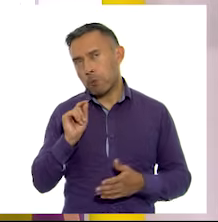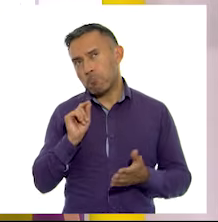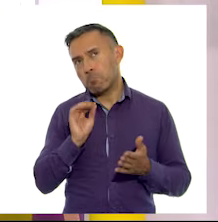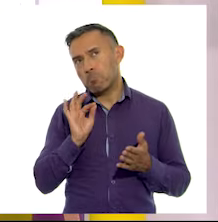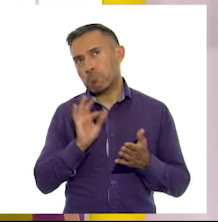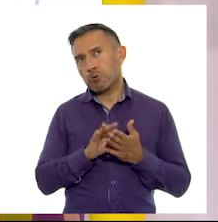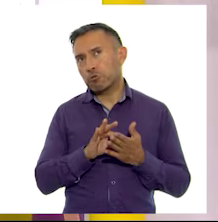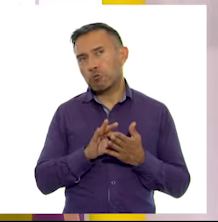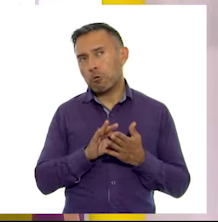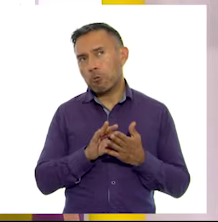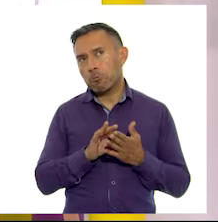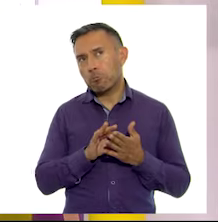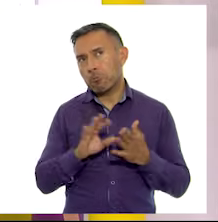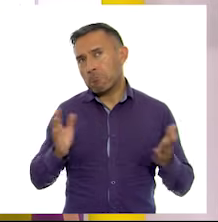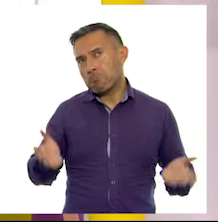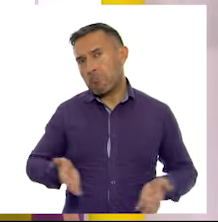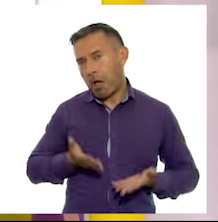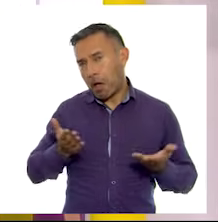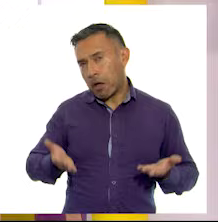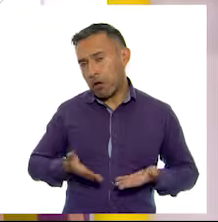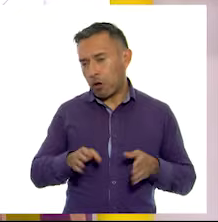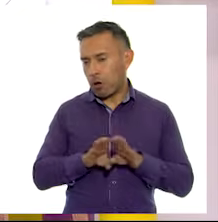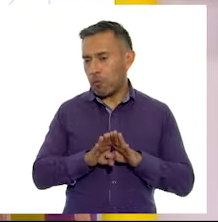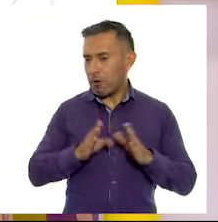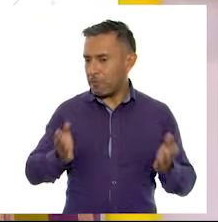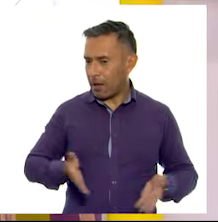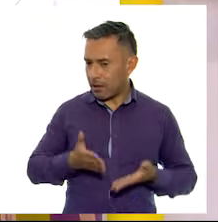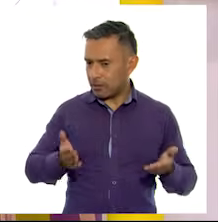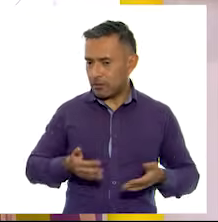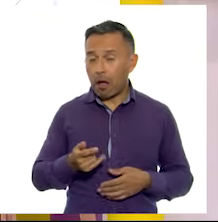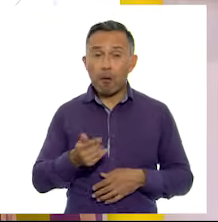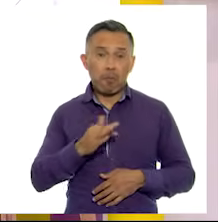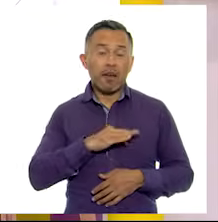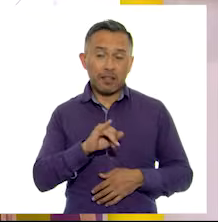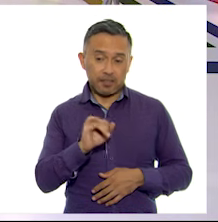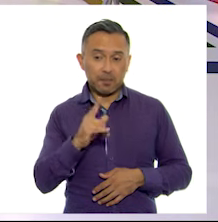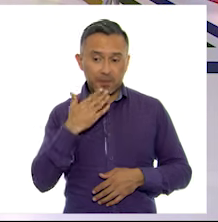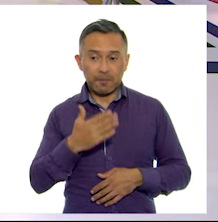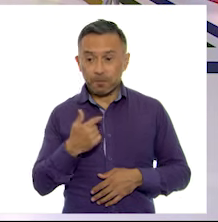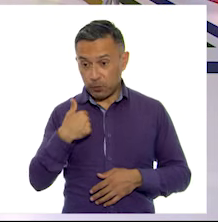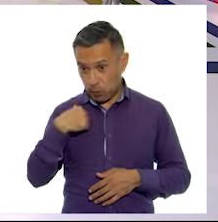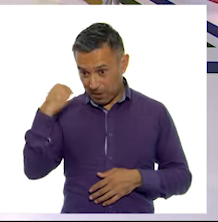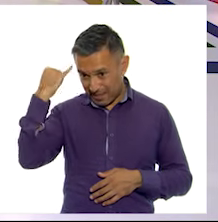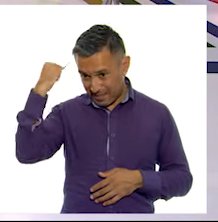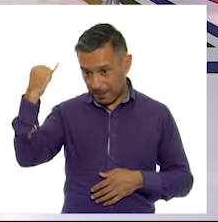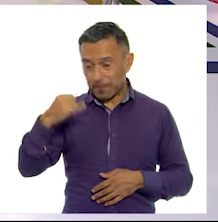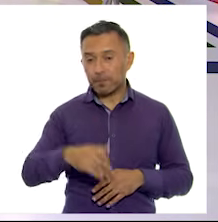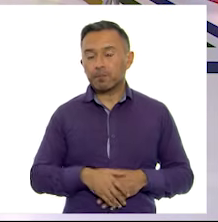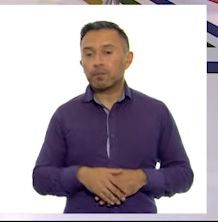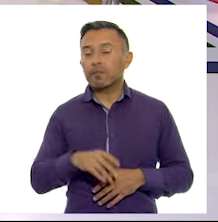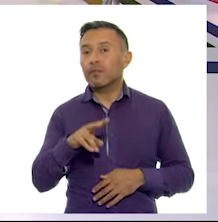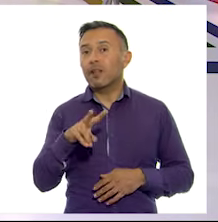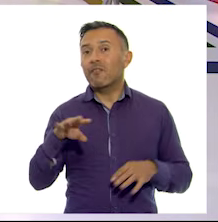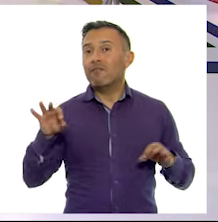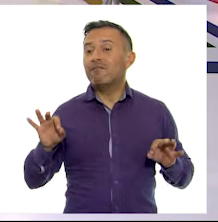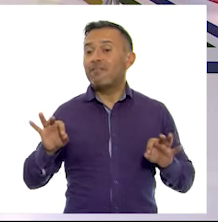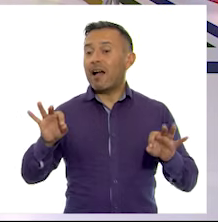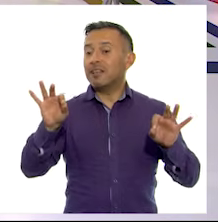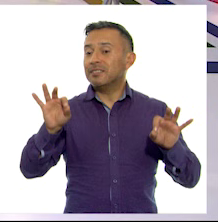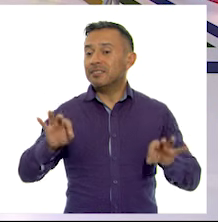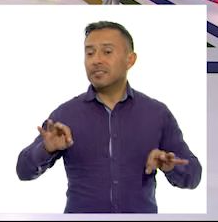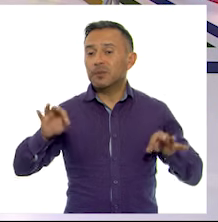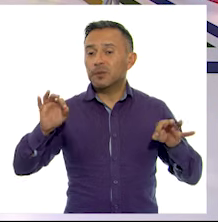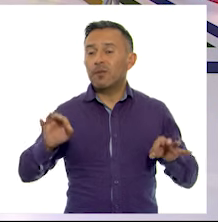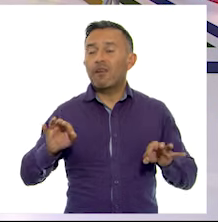Un punto que va bailando, como un vals. Ah, bueno, eso puede ser. Yo me imagino que un vals lento podría